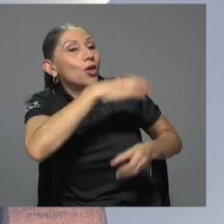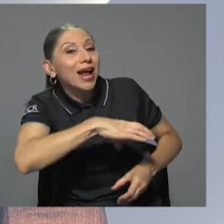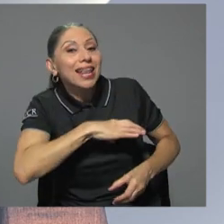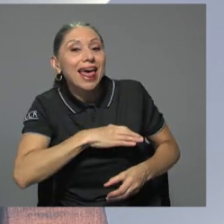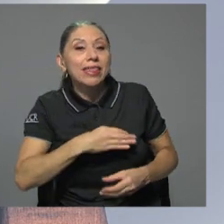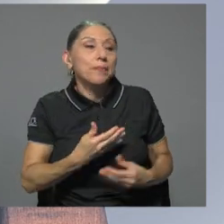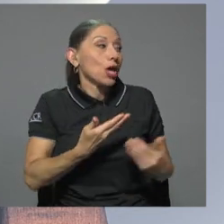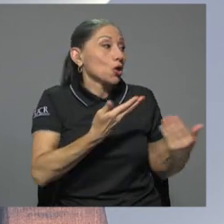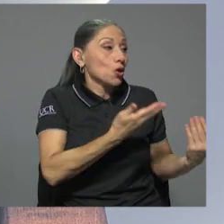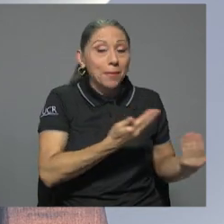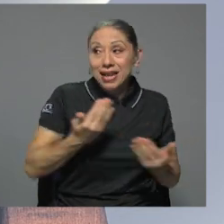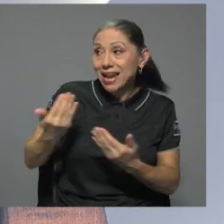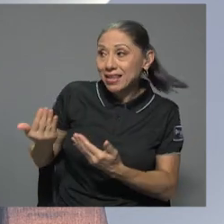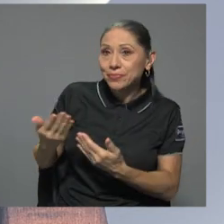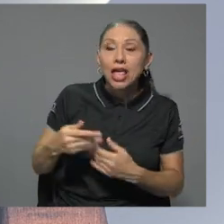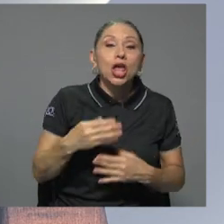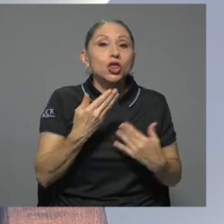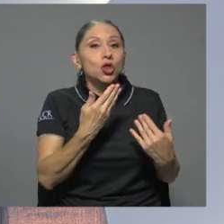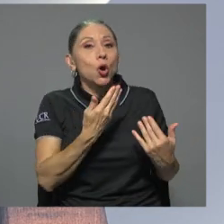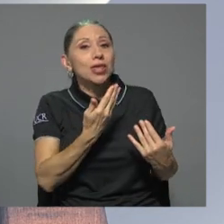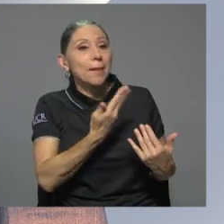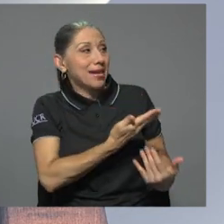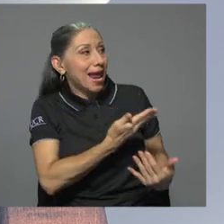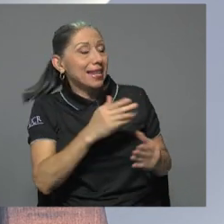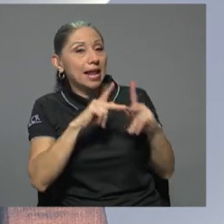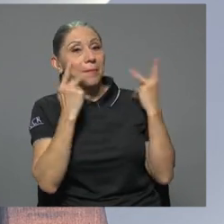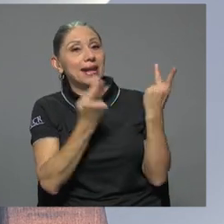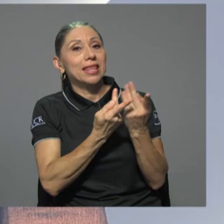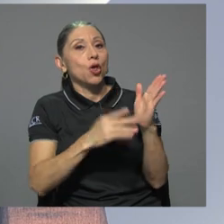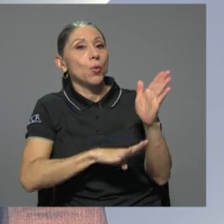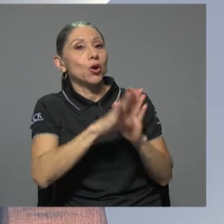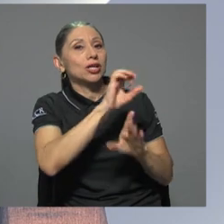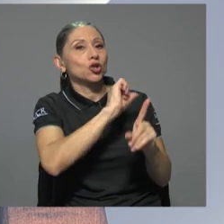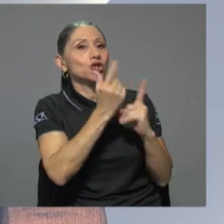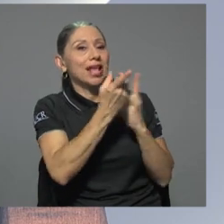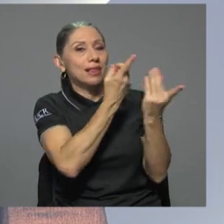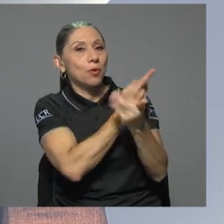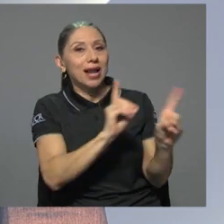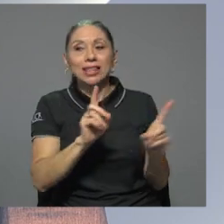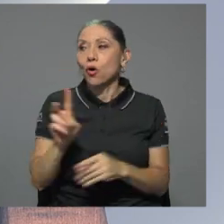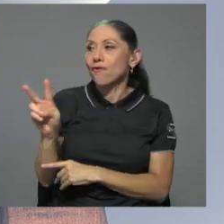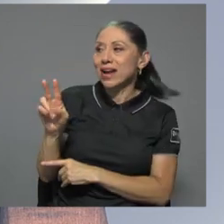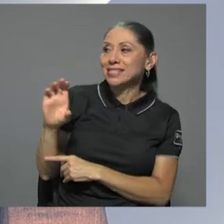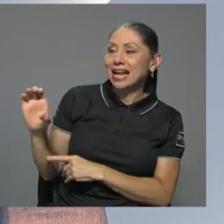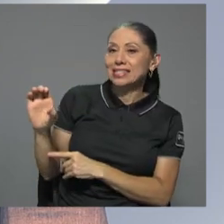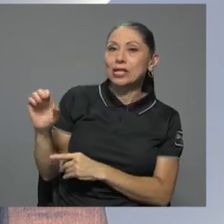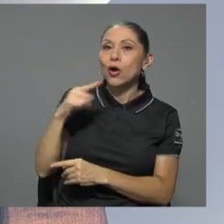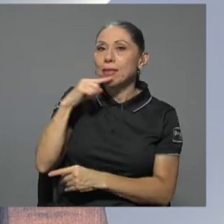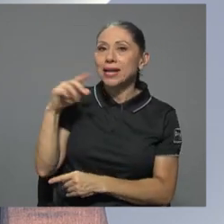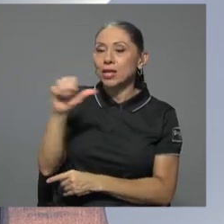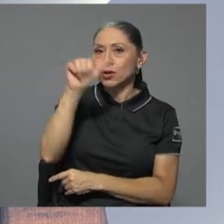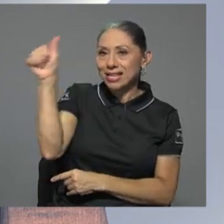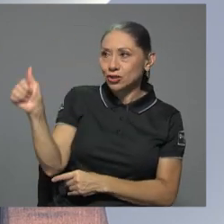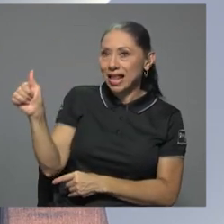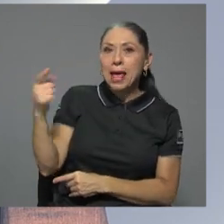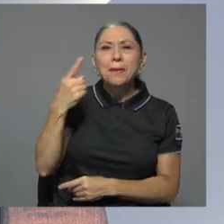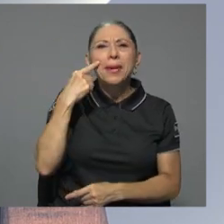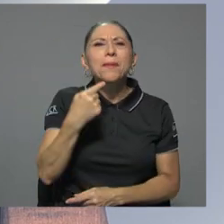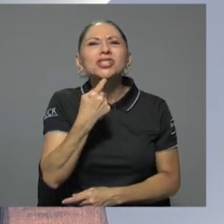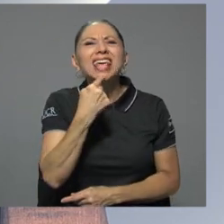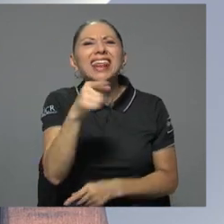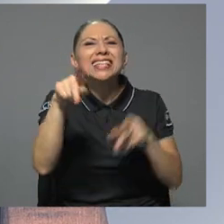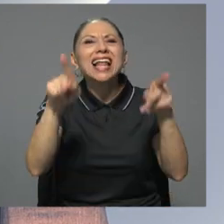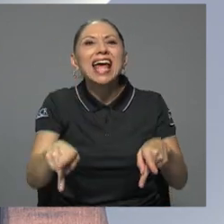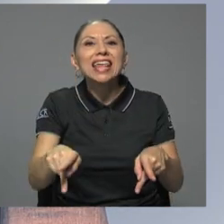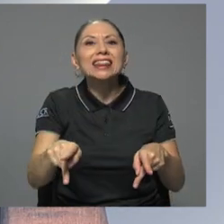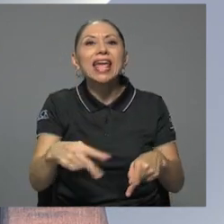donde pilar cisneros del partido progreso social democrático y vanessa castro del partido unidad social cristiana veamos que dice la gente en este